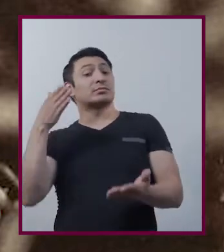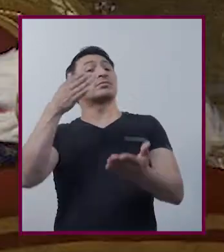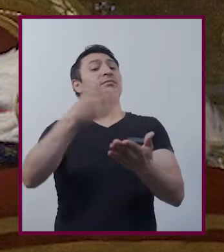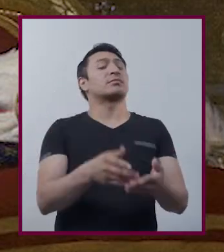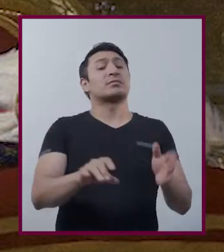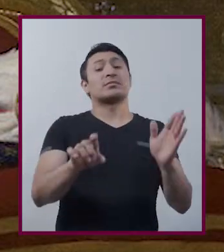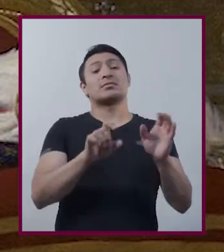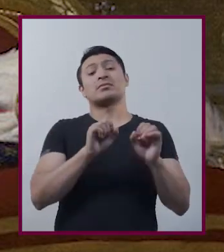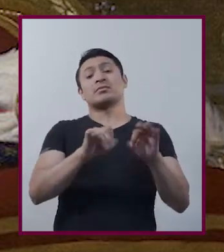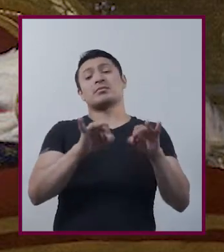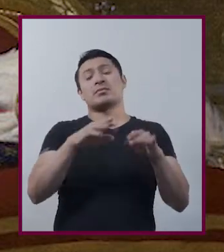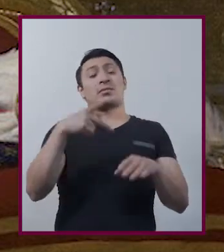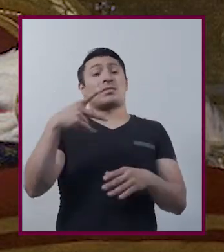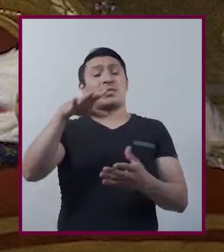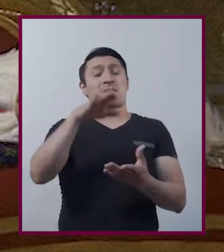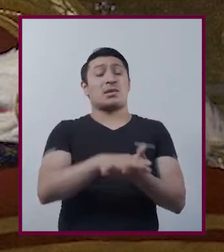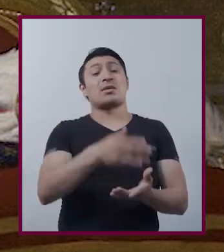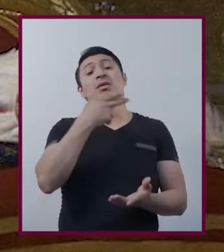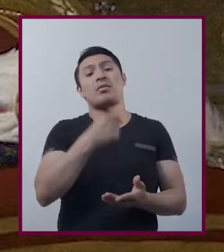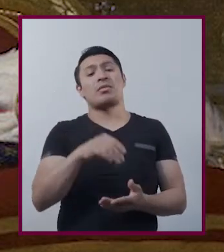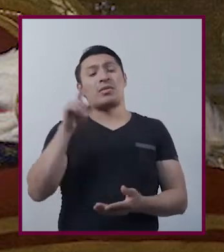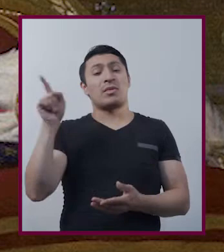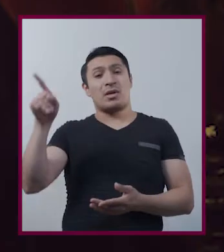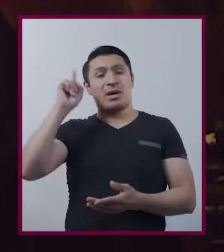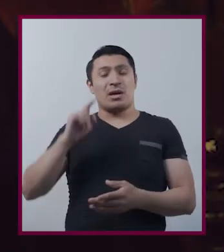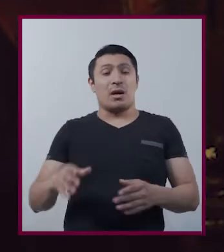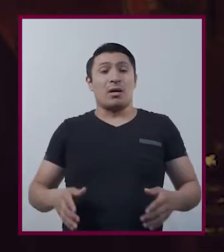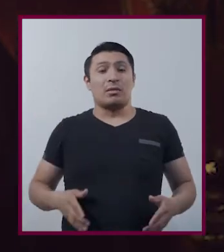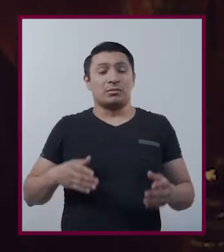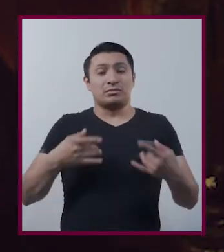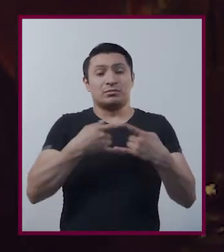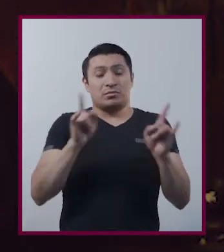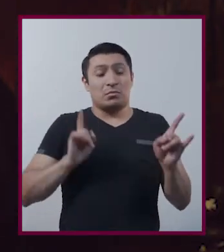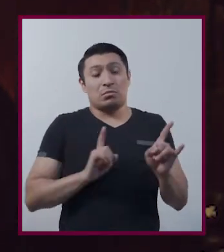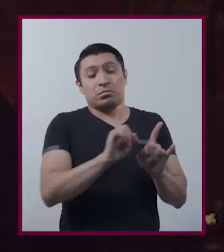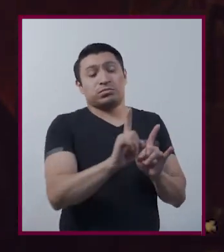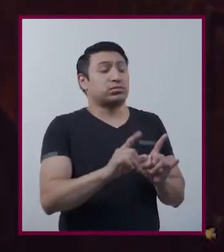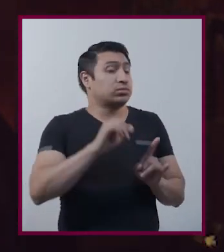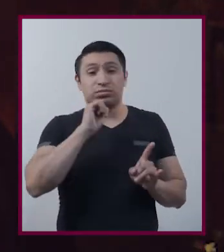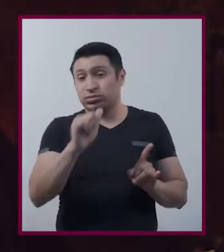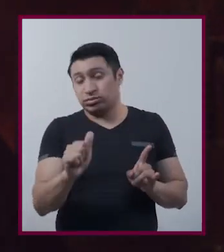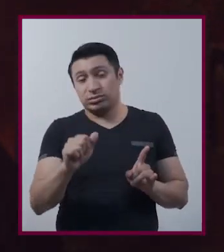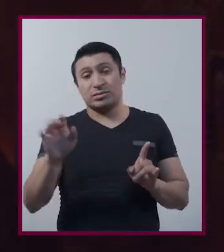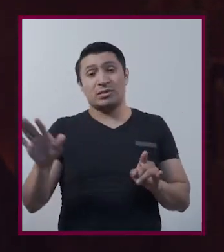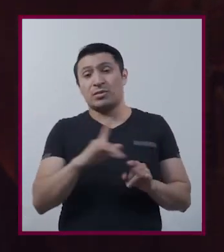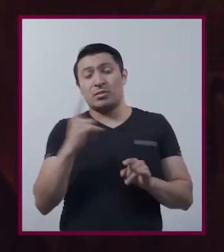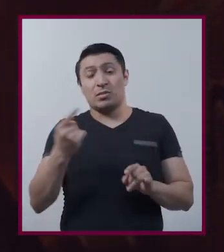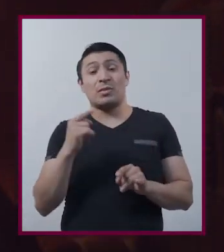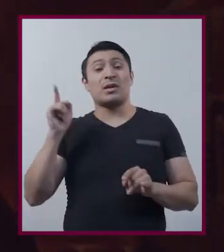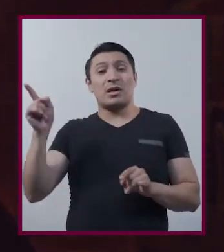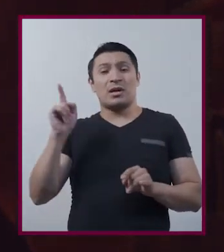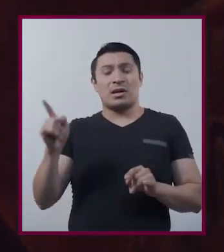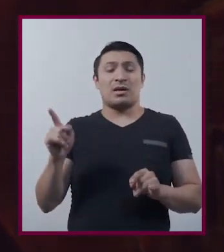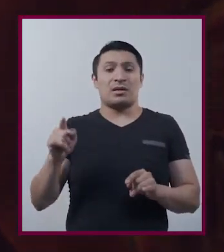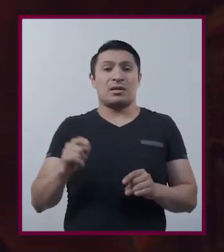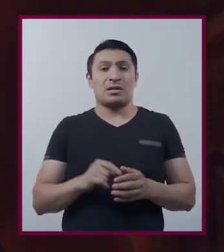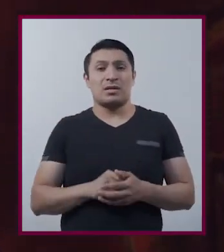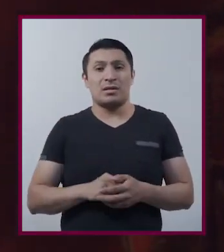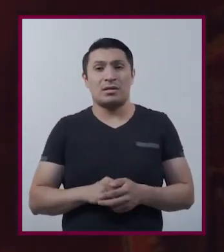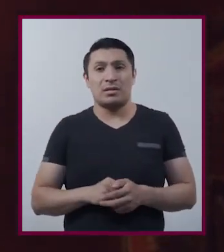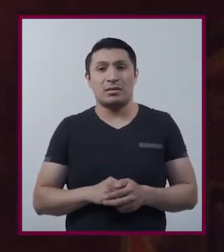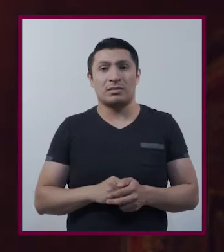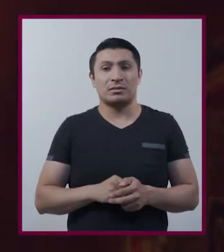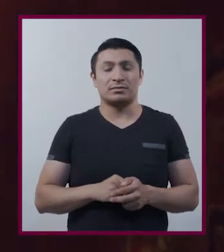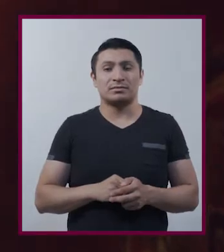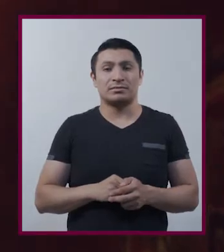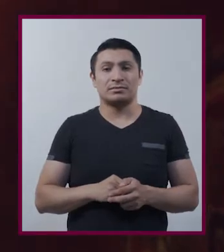de pie y se dirigió al despacho de su marido. Eugenia casi no cabía por la puerta del despacho. Y es que la emperatriz